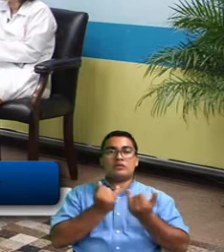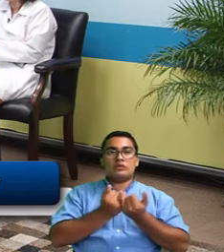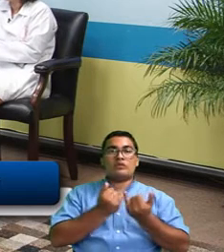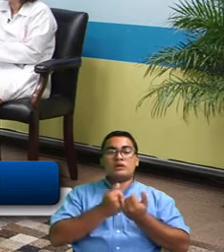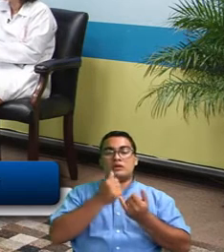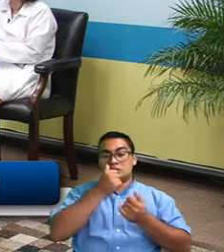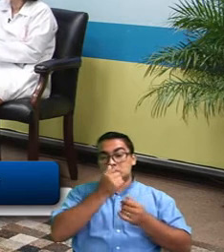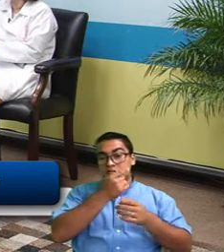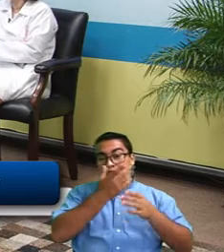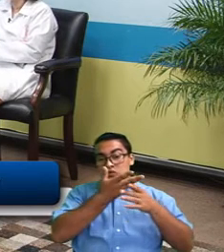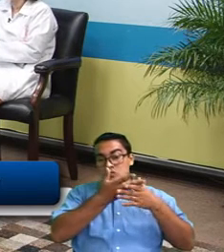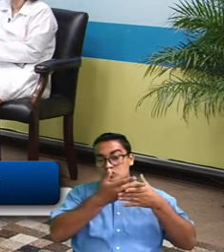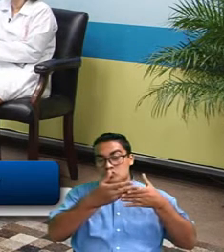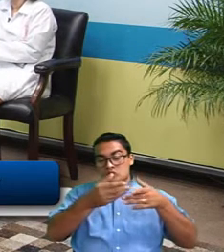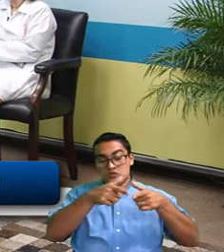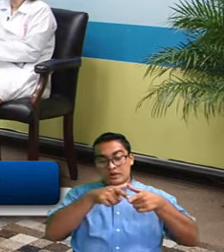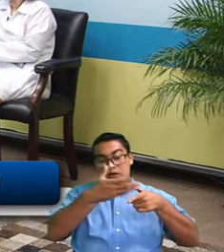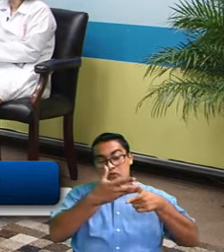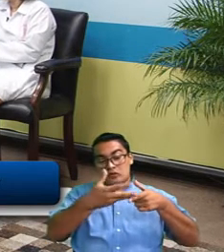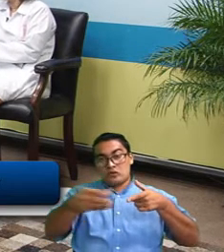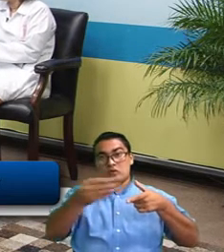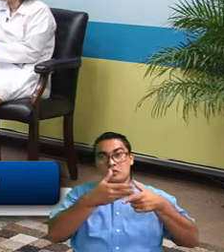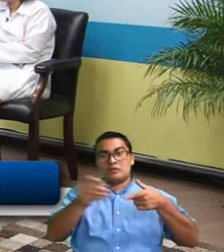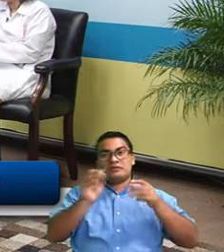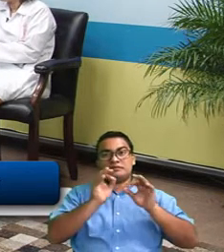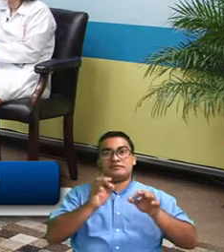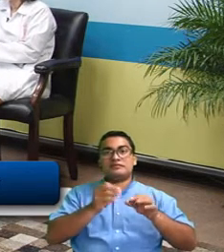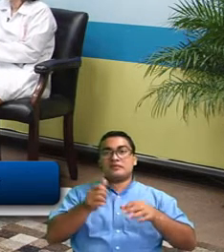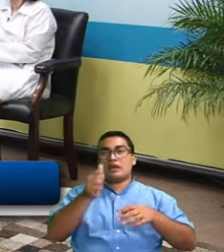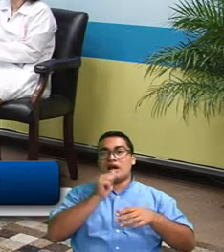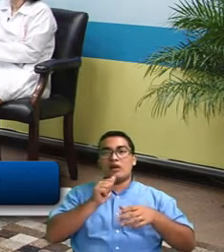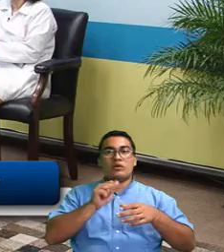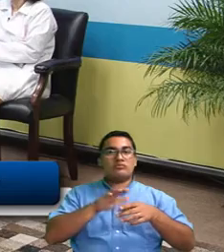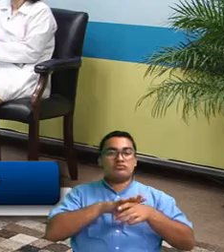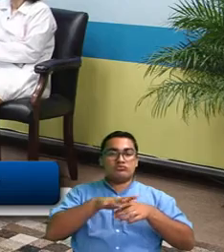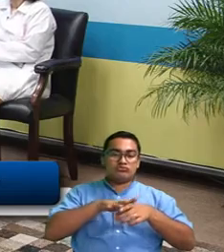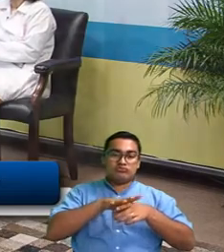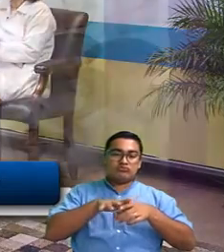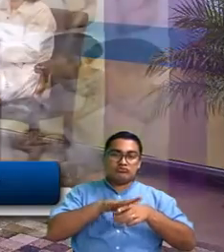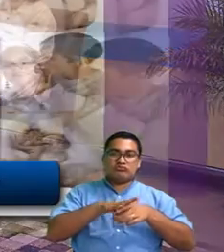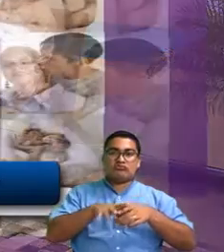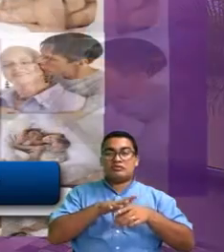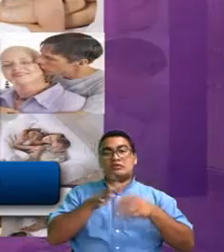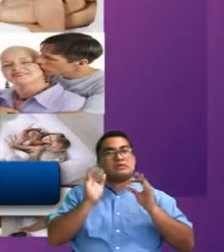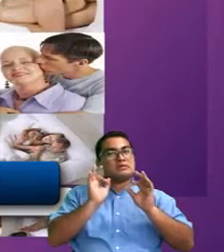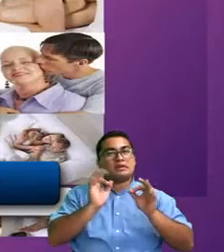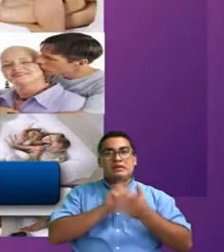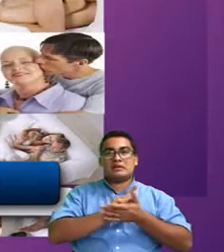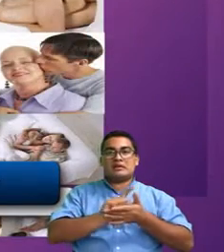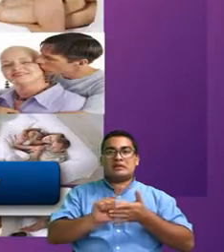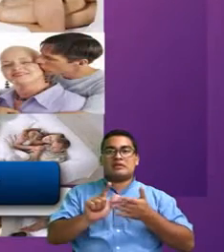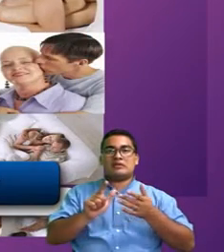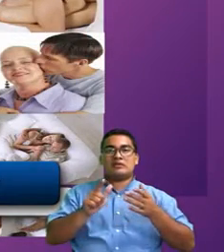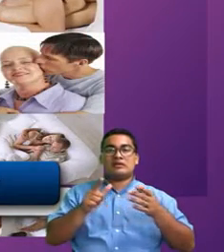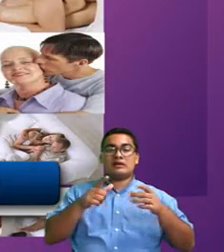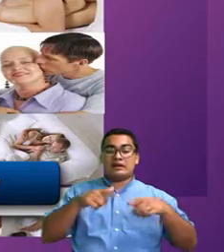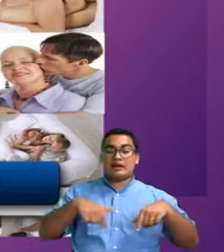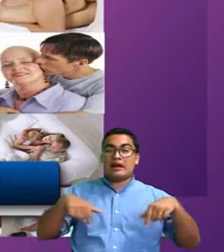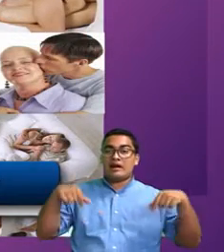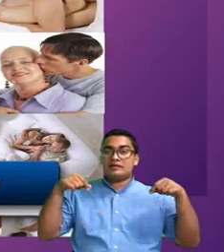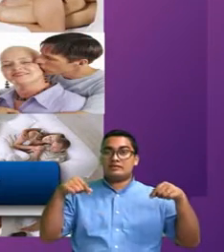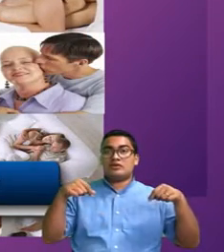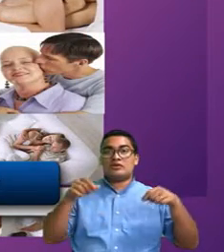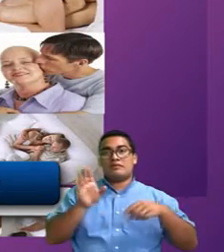salir de la vagina y no se quede acumulado. Tiene que lavarse con agua y con jabón su vulva. se recomienda que su ropa interior, ¿verdad?,